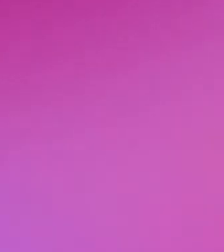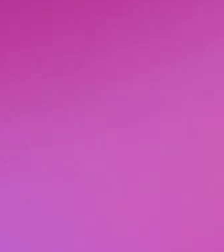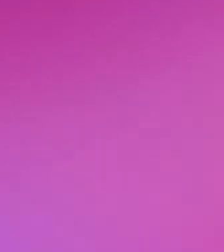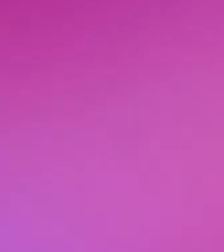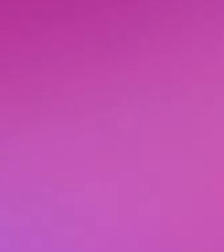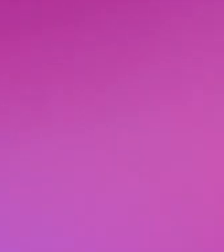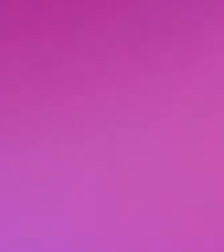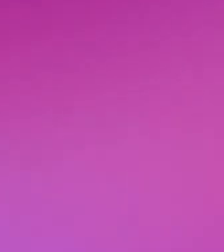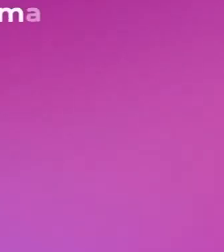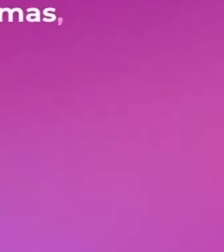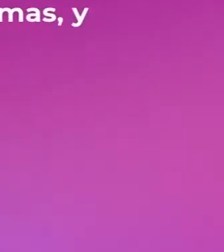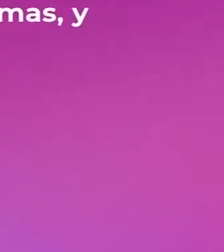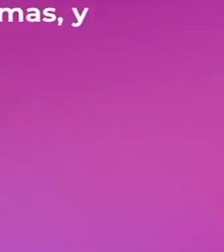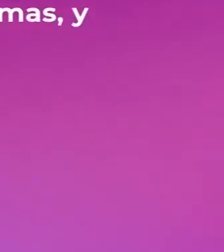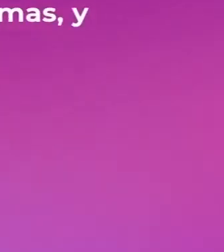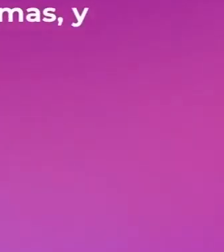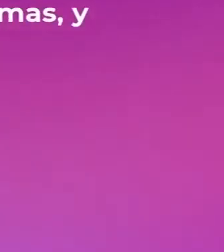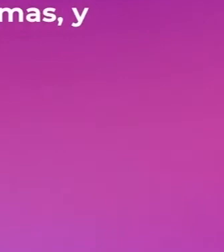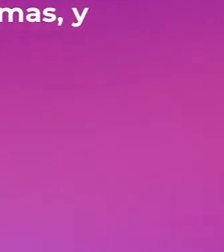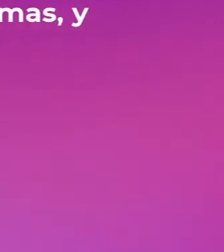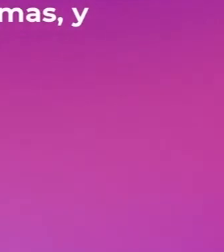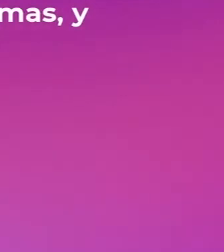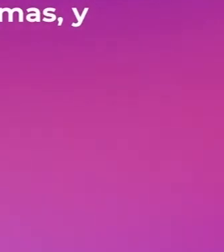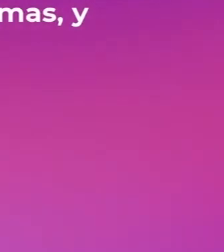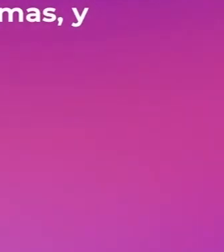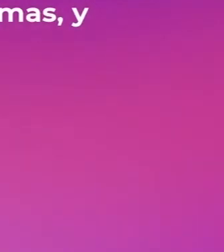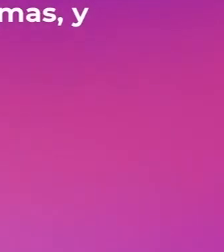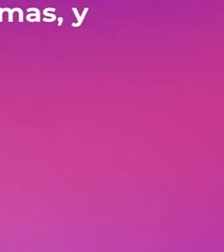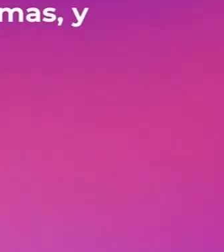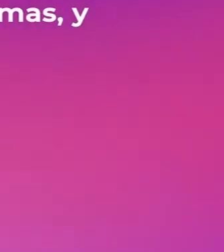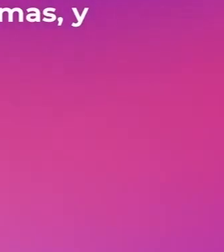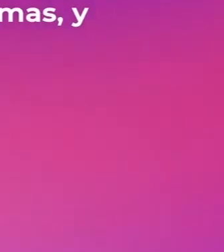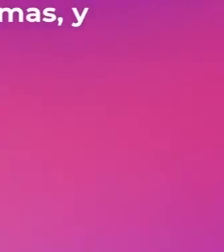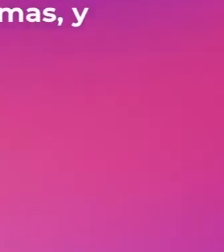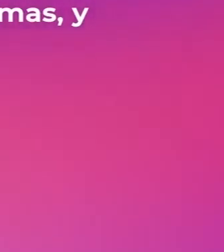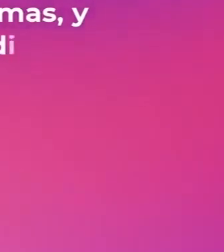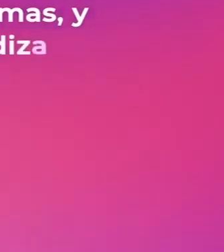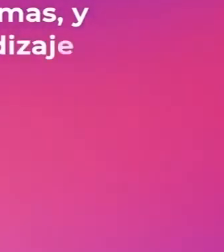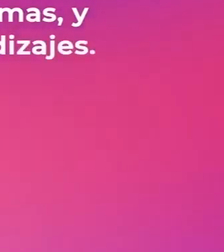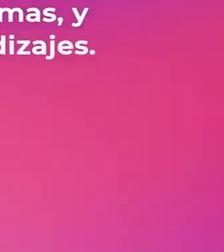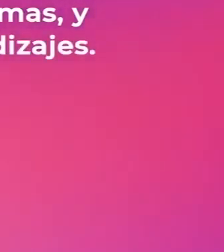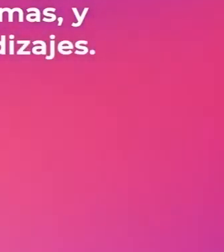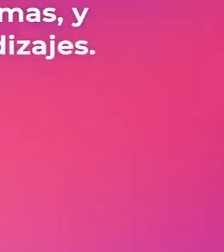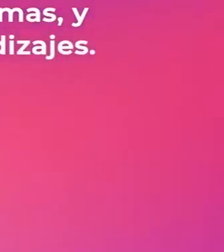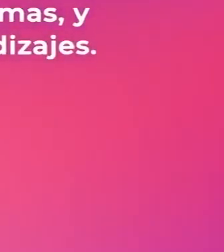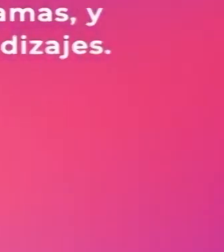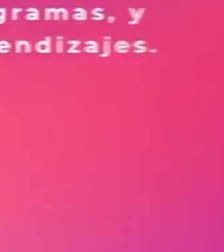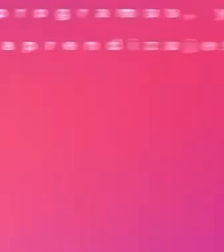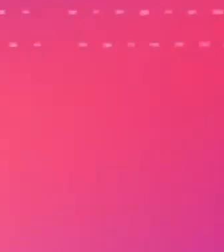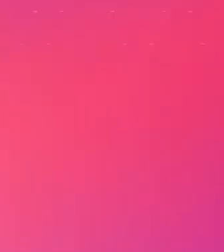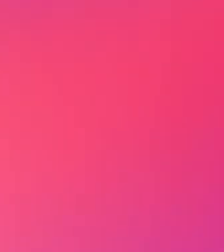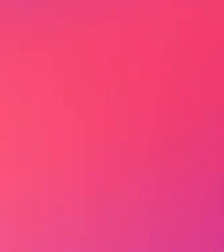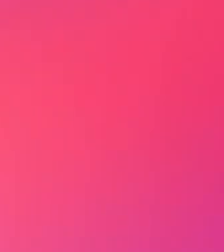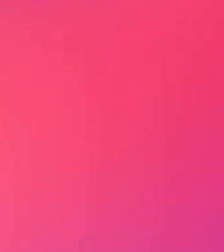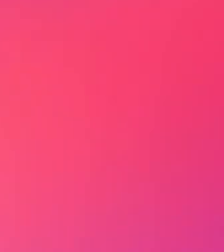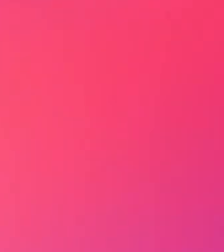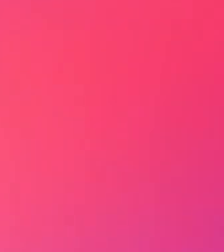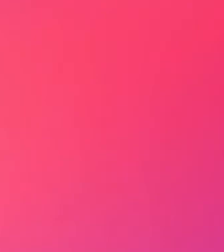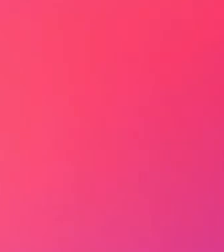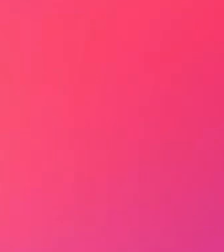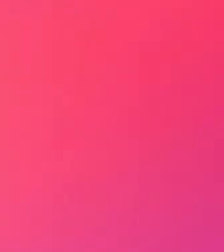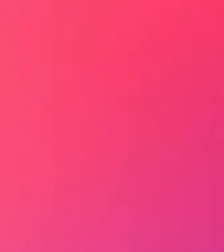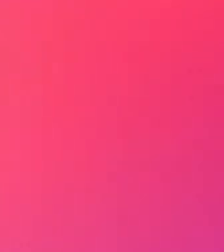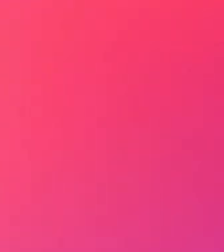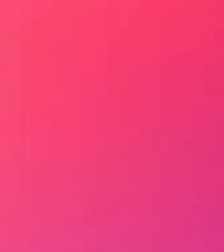aprendeencasa.cep.gov.mx, en donde podrás ver nuevamente los videos de los programas y además encontrarás actividades para fortalecer tus